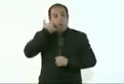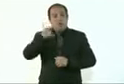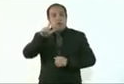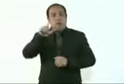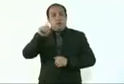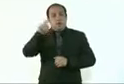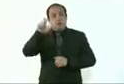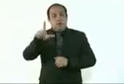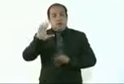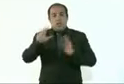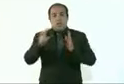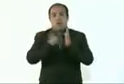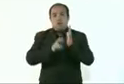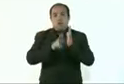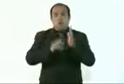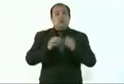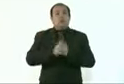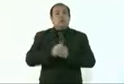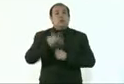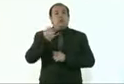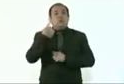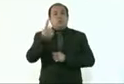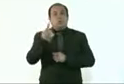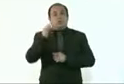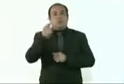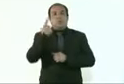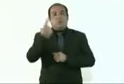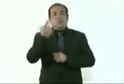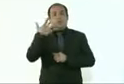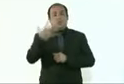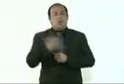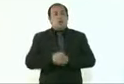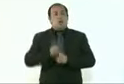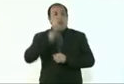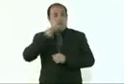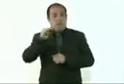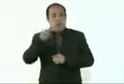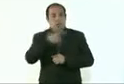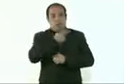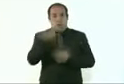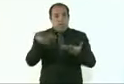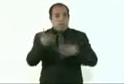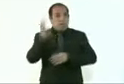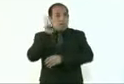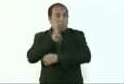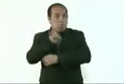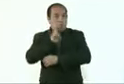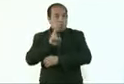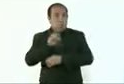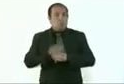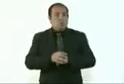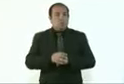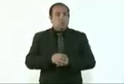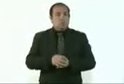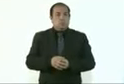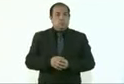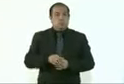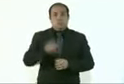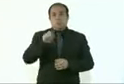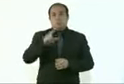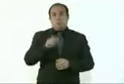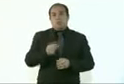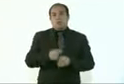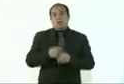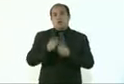se corrigió también el 51515 del SMS para que puedan hacer su tamizaje también a